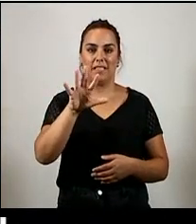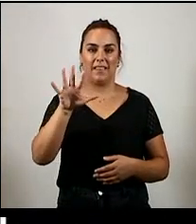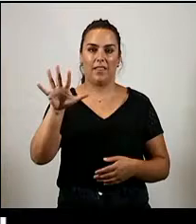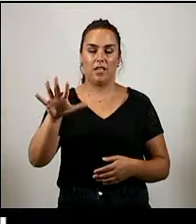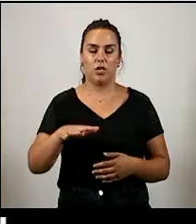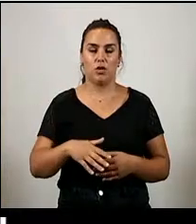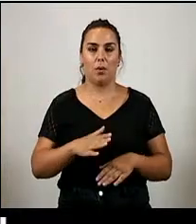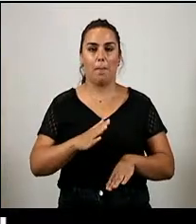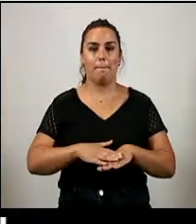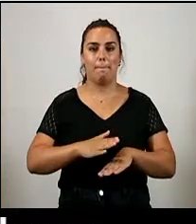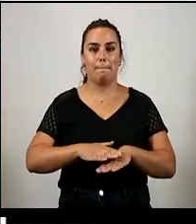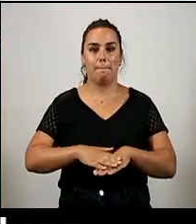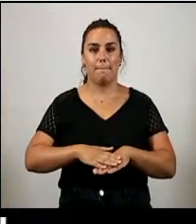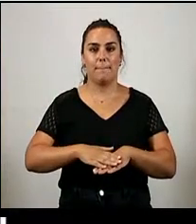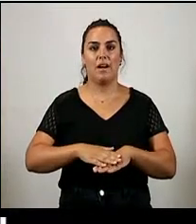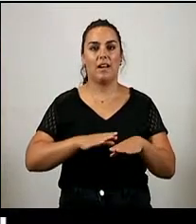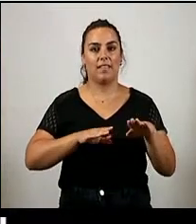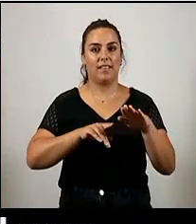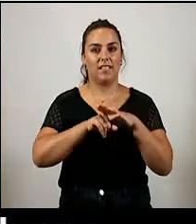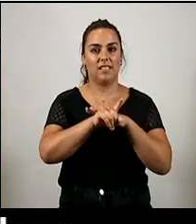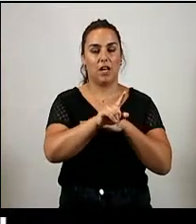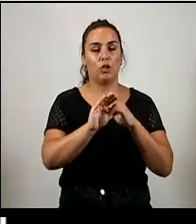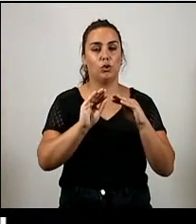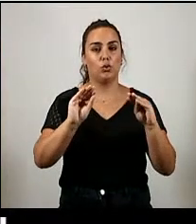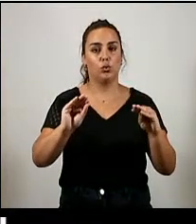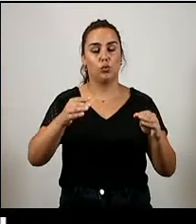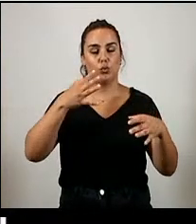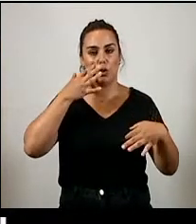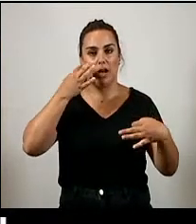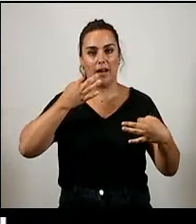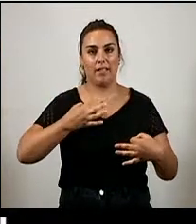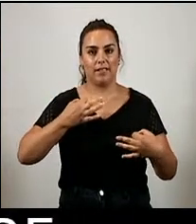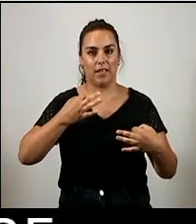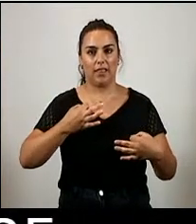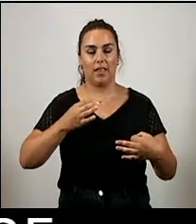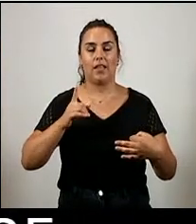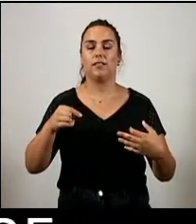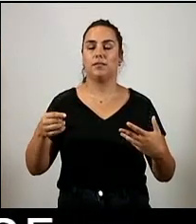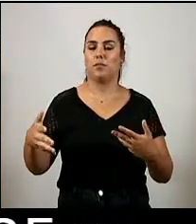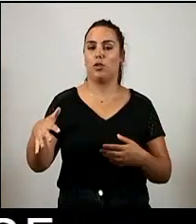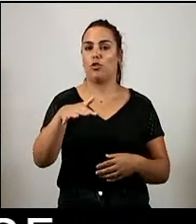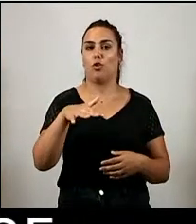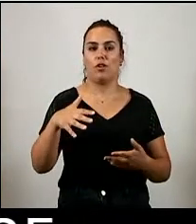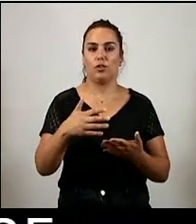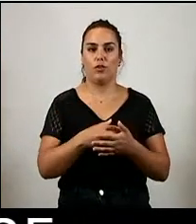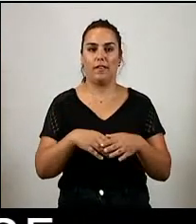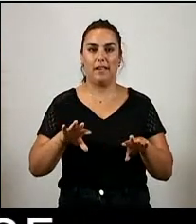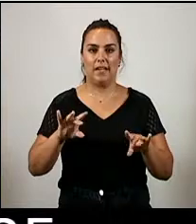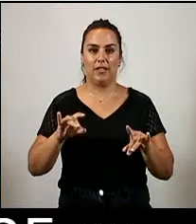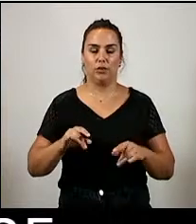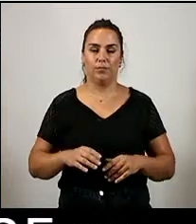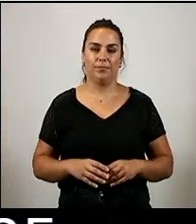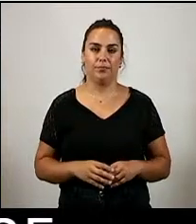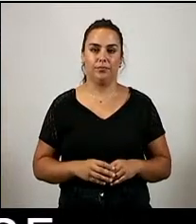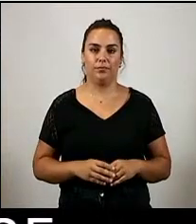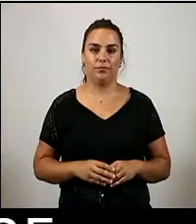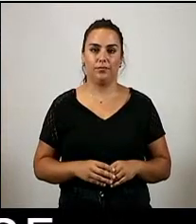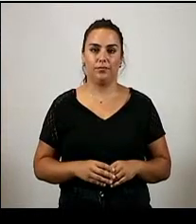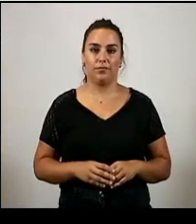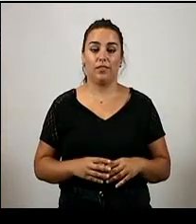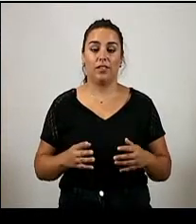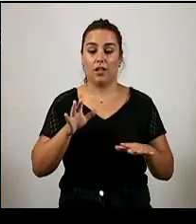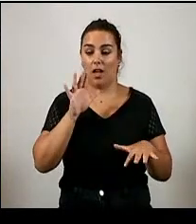2024-2025 para garantizar su desarrollo con total normalidad en todos los rincones de la región. En este sentido,